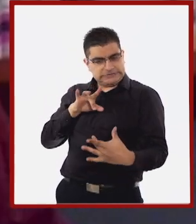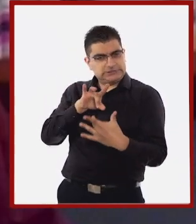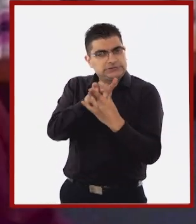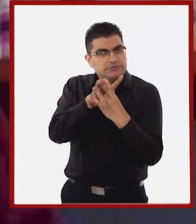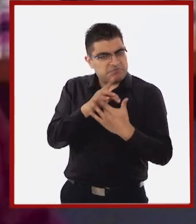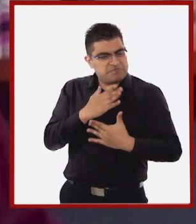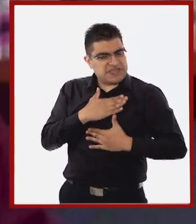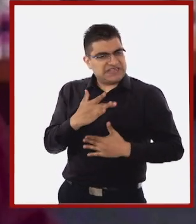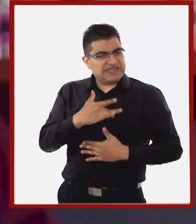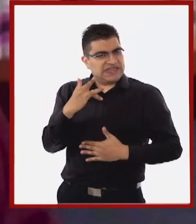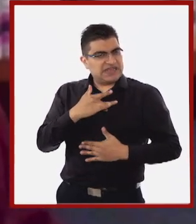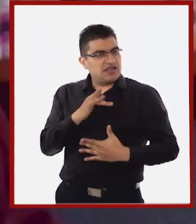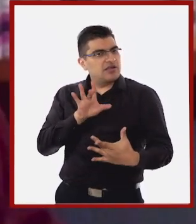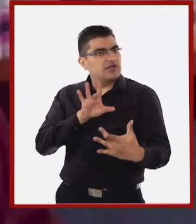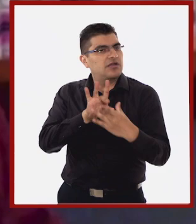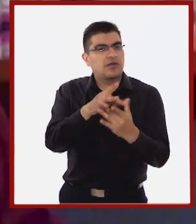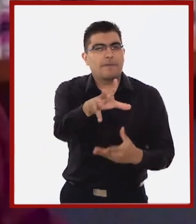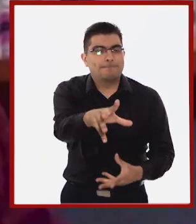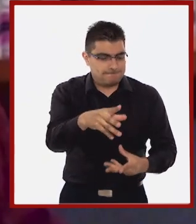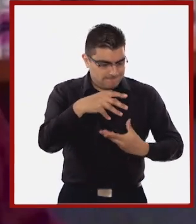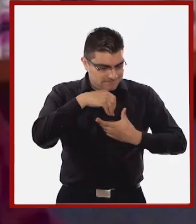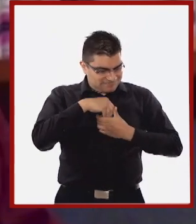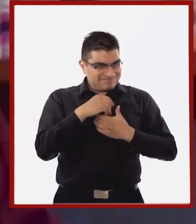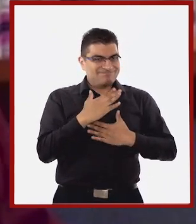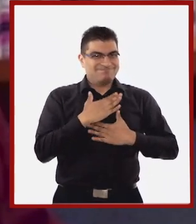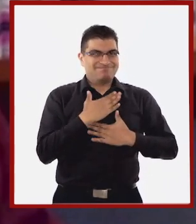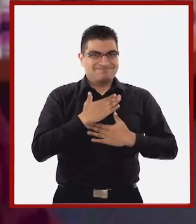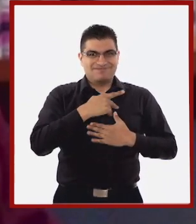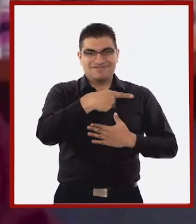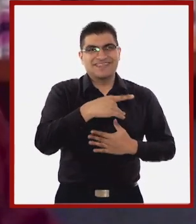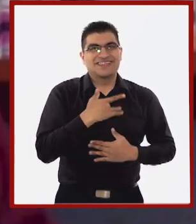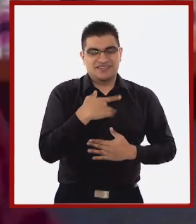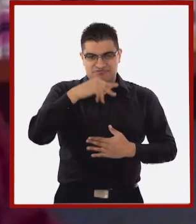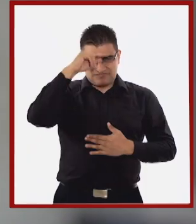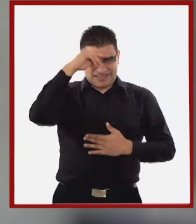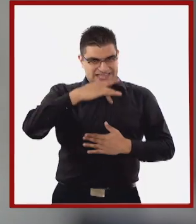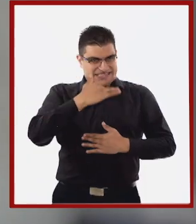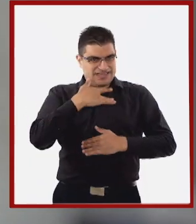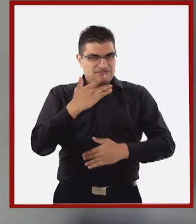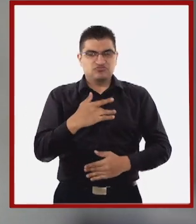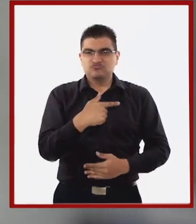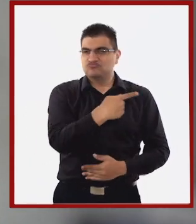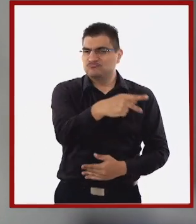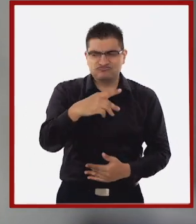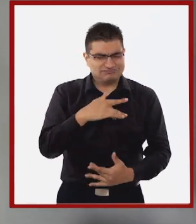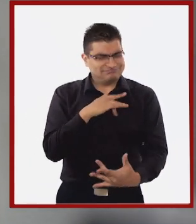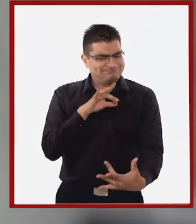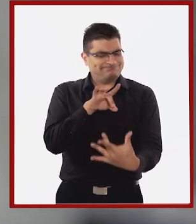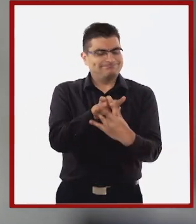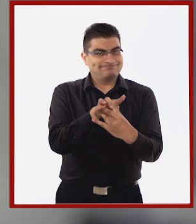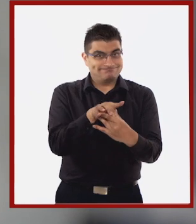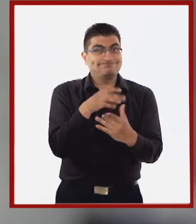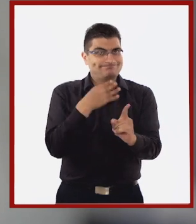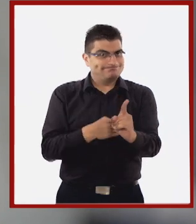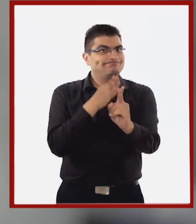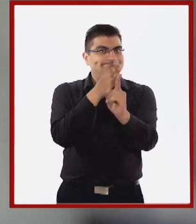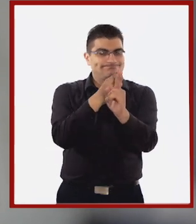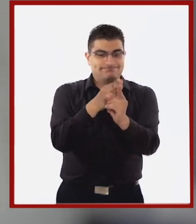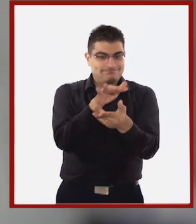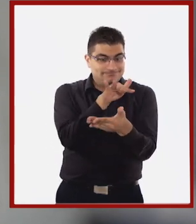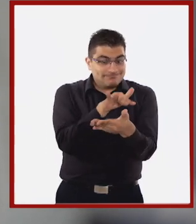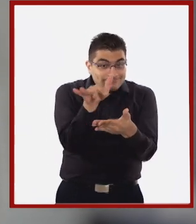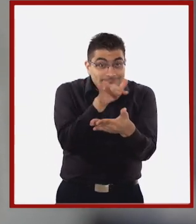de la experiencia personal, de la experiencia intelectual, de la experiencia sensible, ¿no? Y en ese sentido, la literatura es